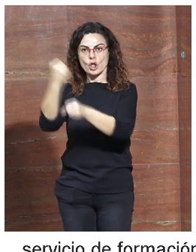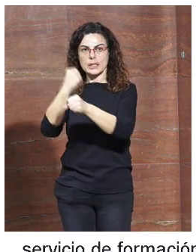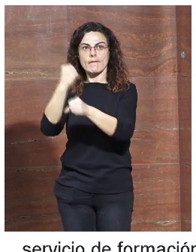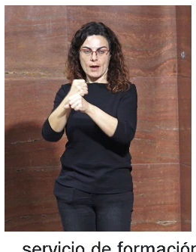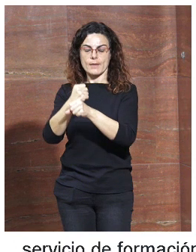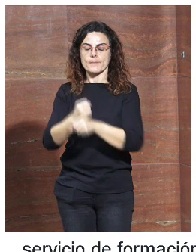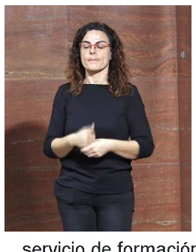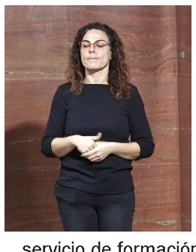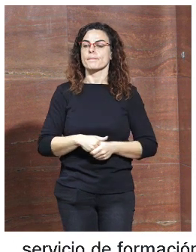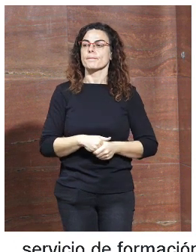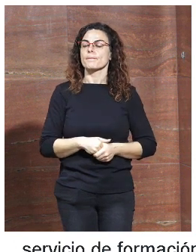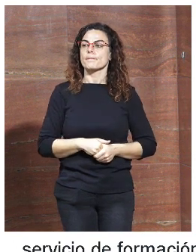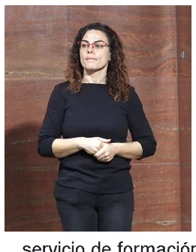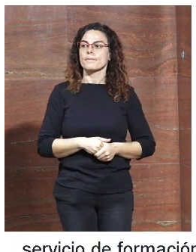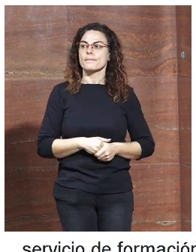trabajadoras.